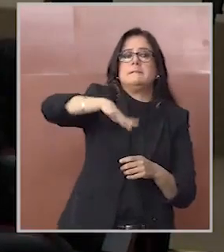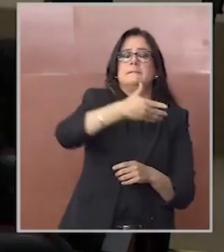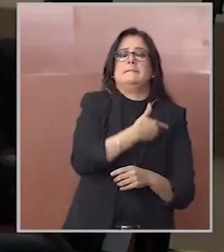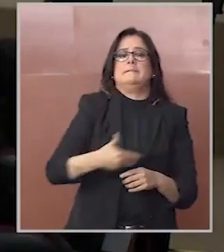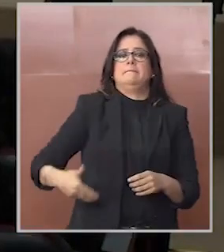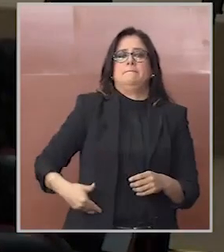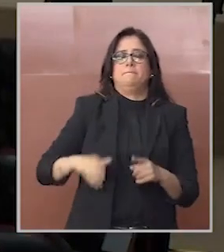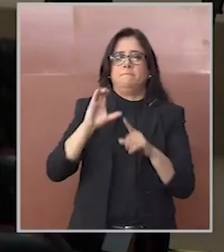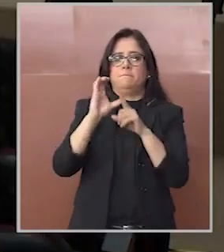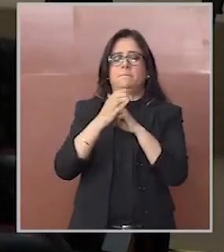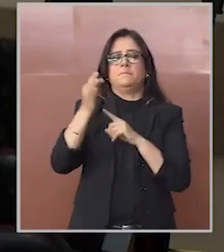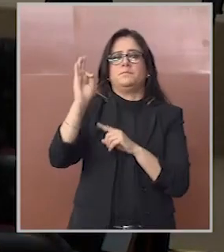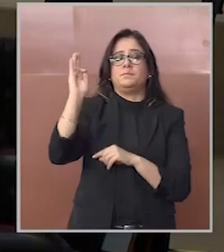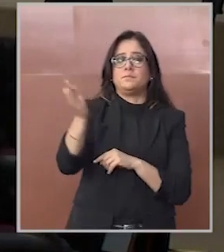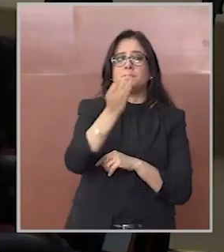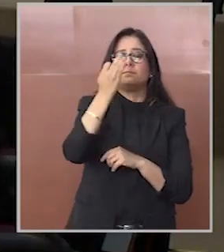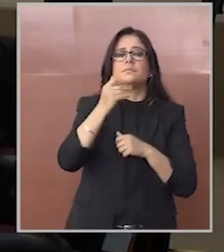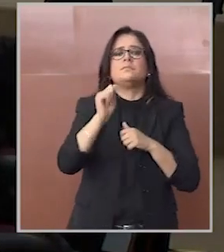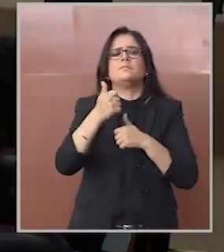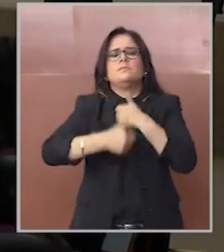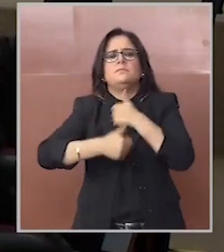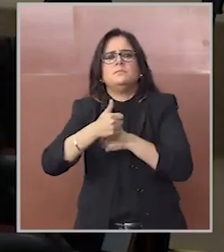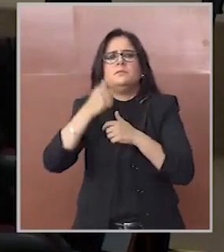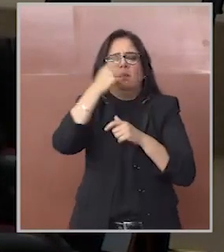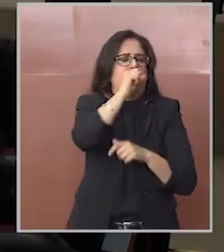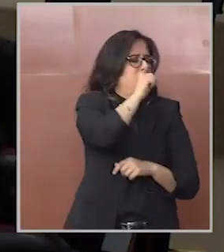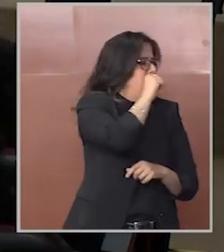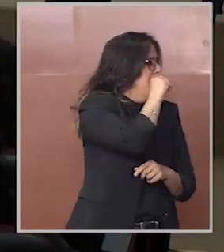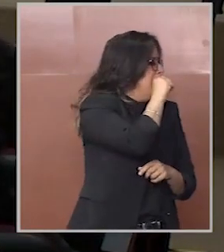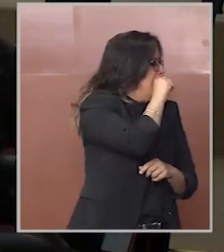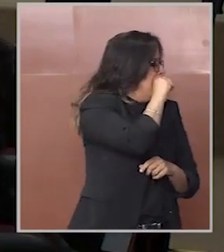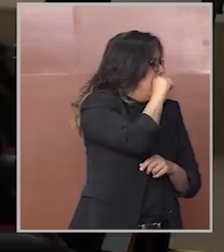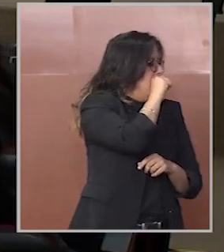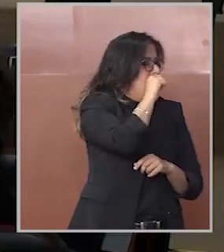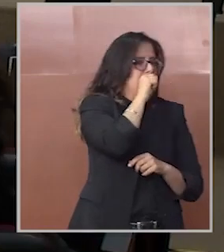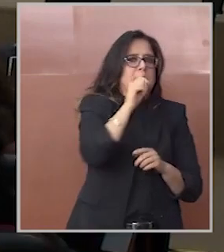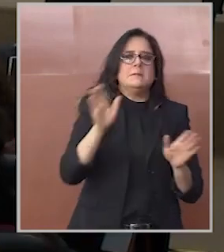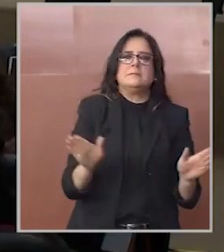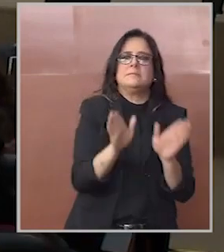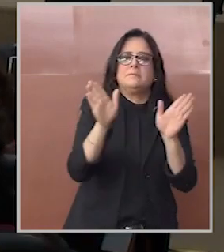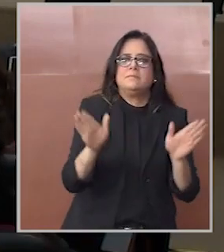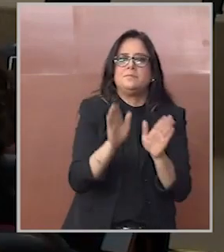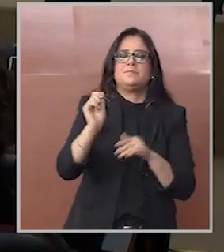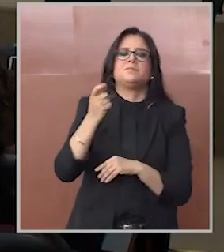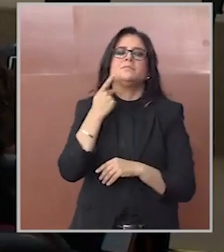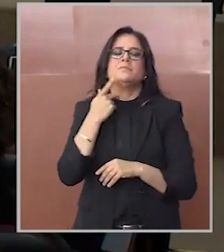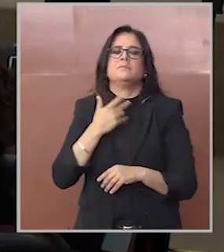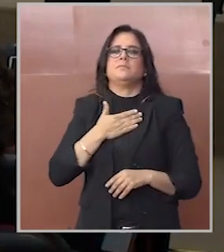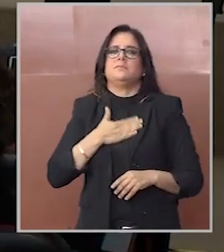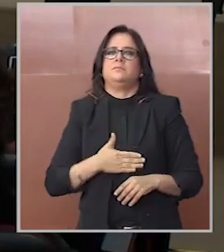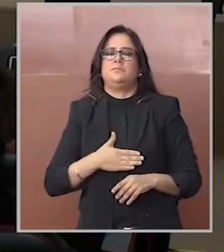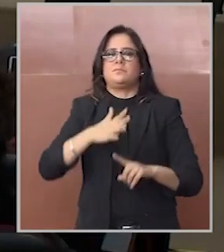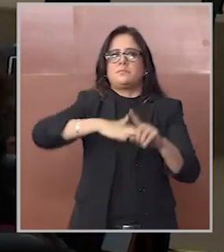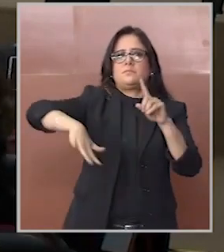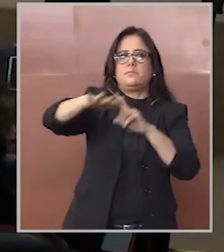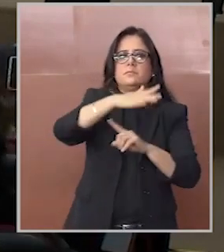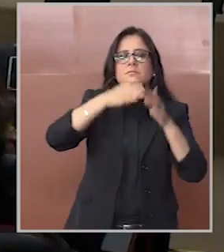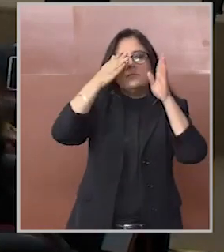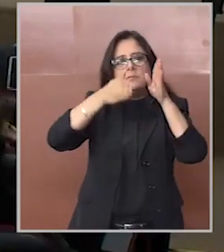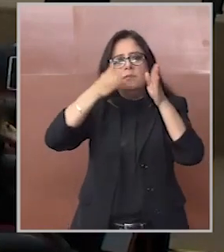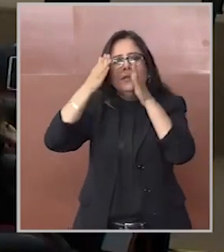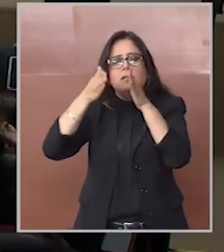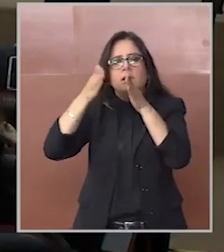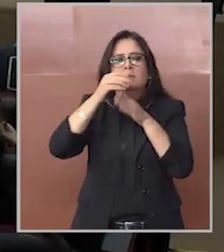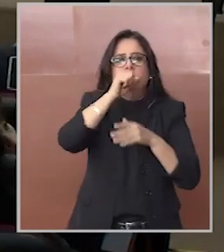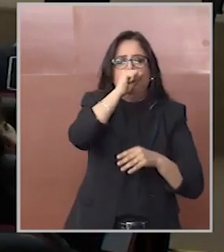presidencia del Consejo de la judicatura Federal se está tratando de encabezar y de impulsar para empezar a generar una auténtica política de justicia centrada en